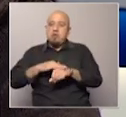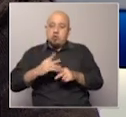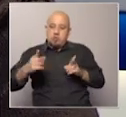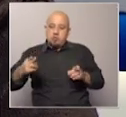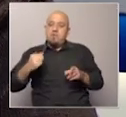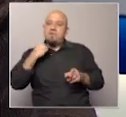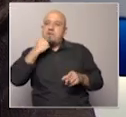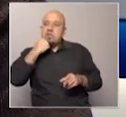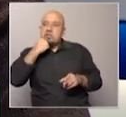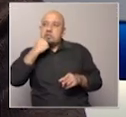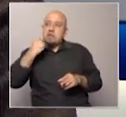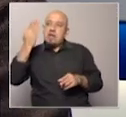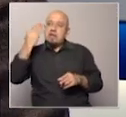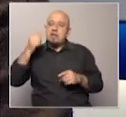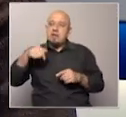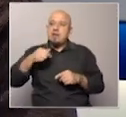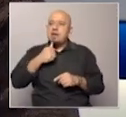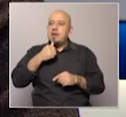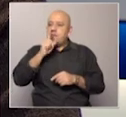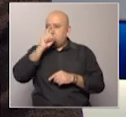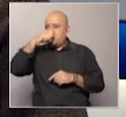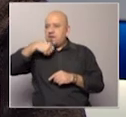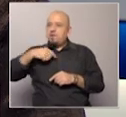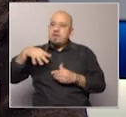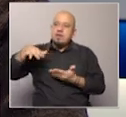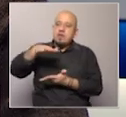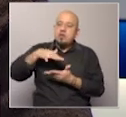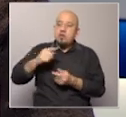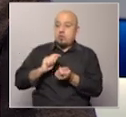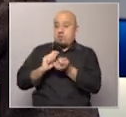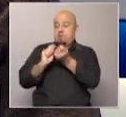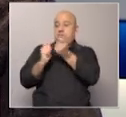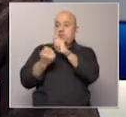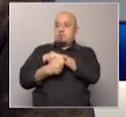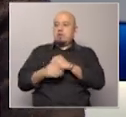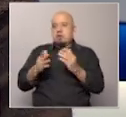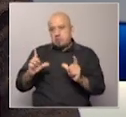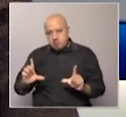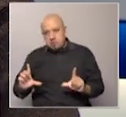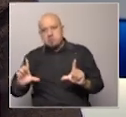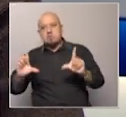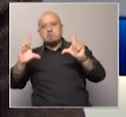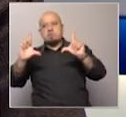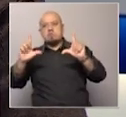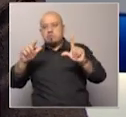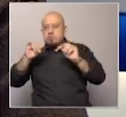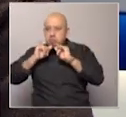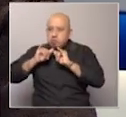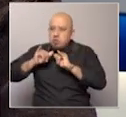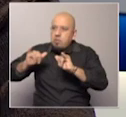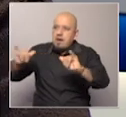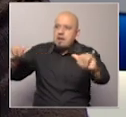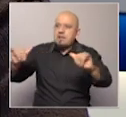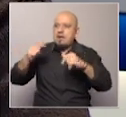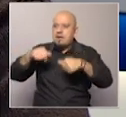ciudad como la postal transformarla realmente una postal para hacer propaganda de lo que de los